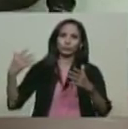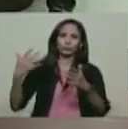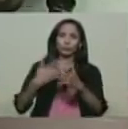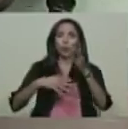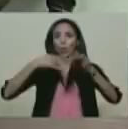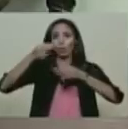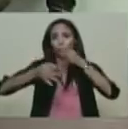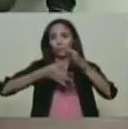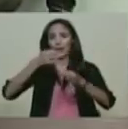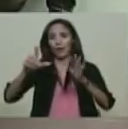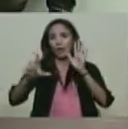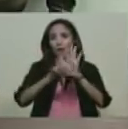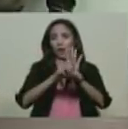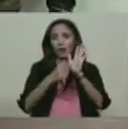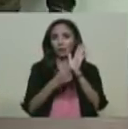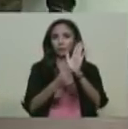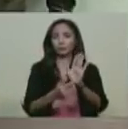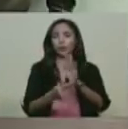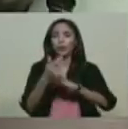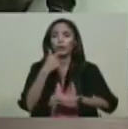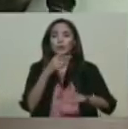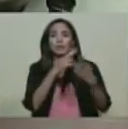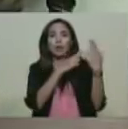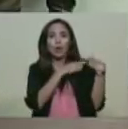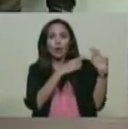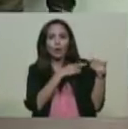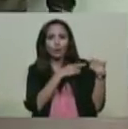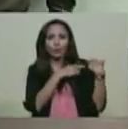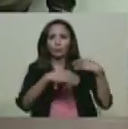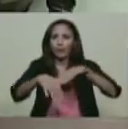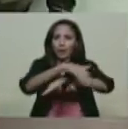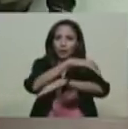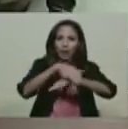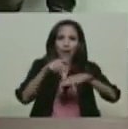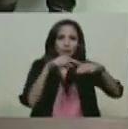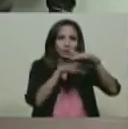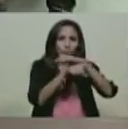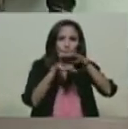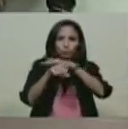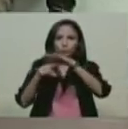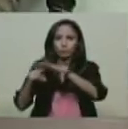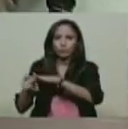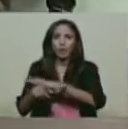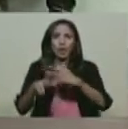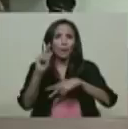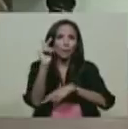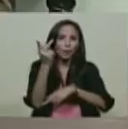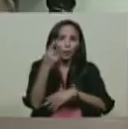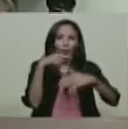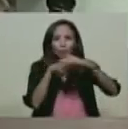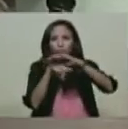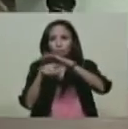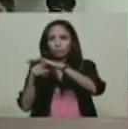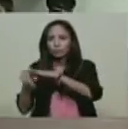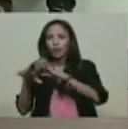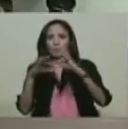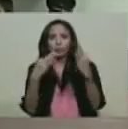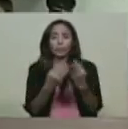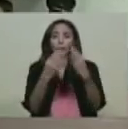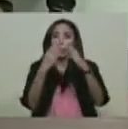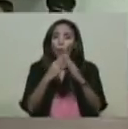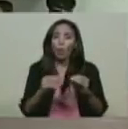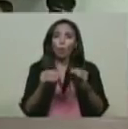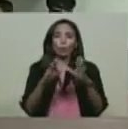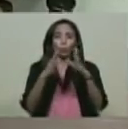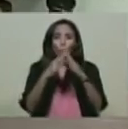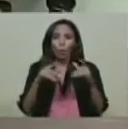al conocimiento de los jefes de calle, de los jefes de cuadra, de las familias de los CLAP, a lo largo y ancho del